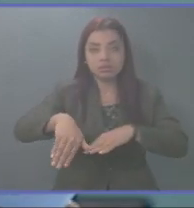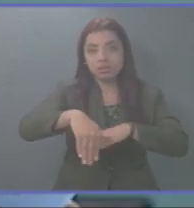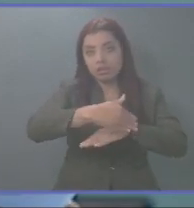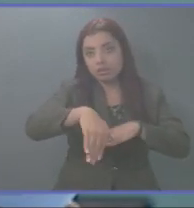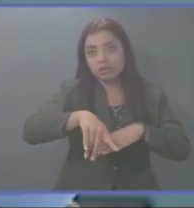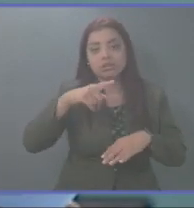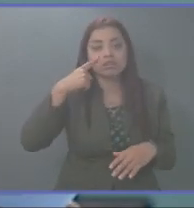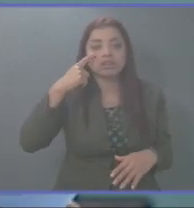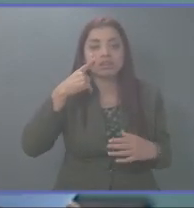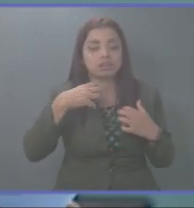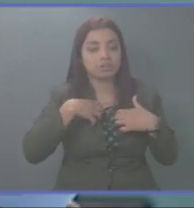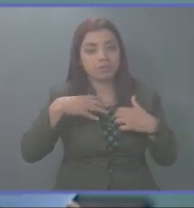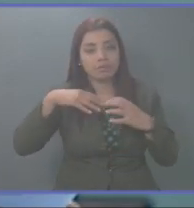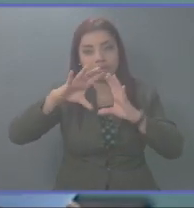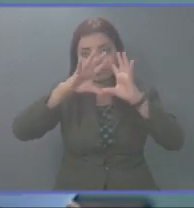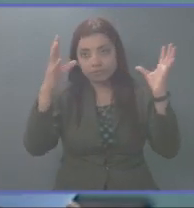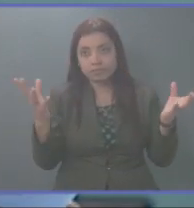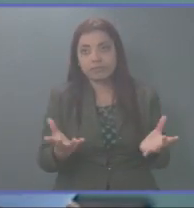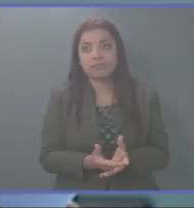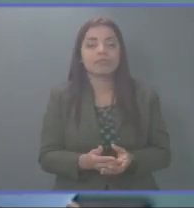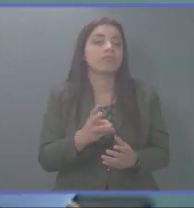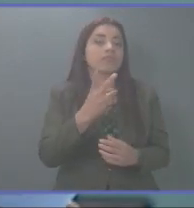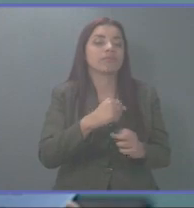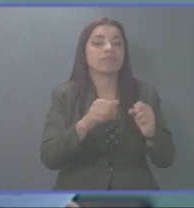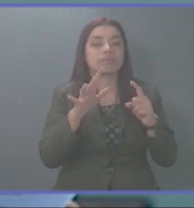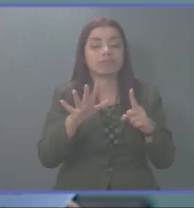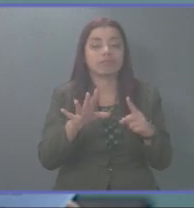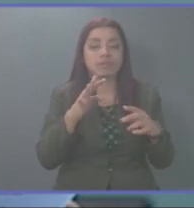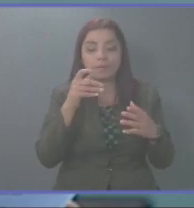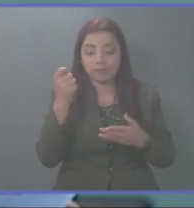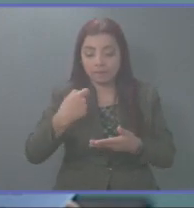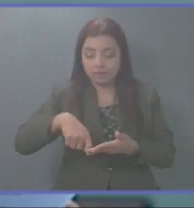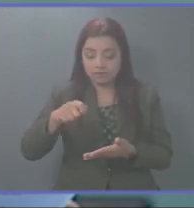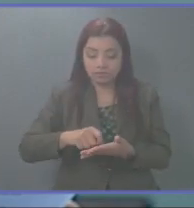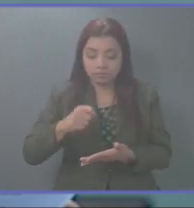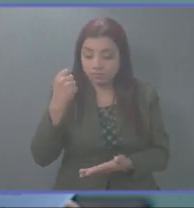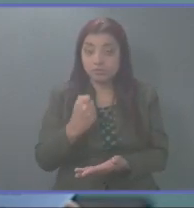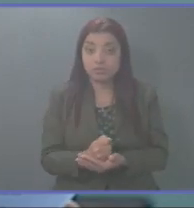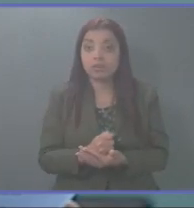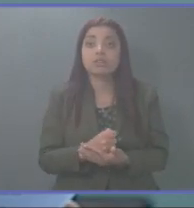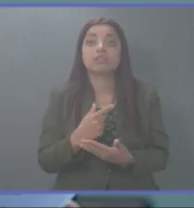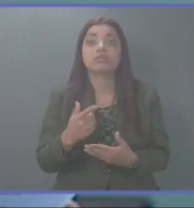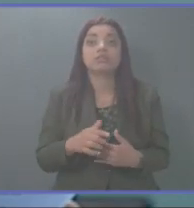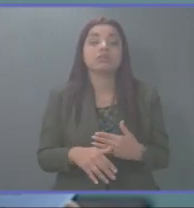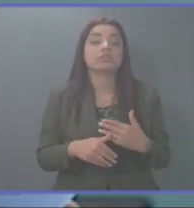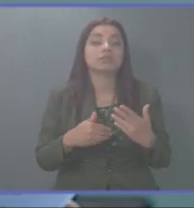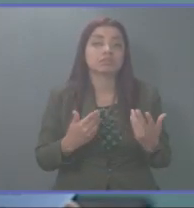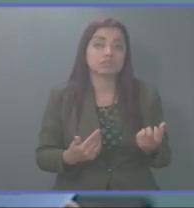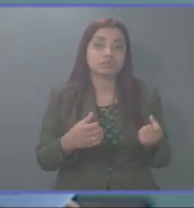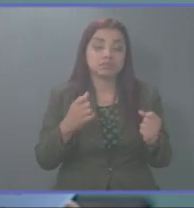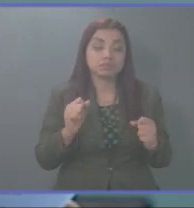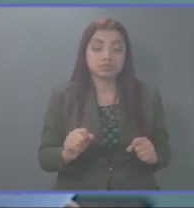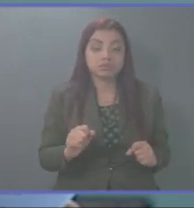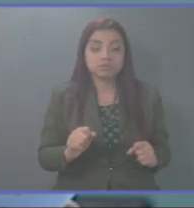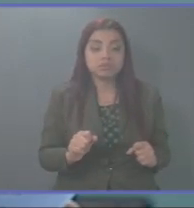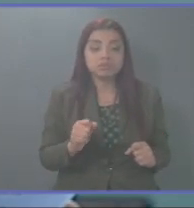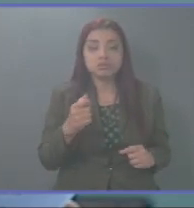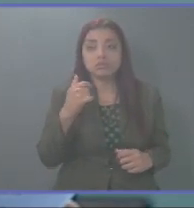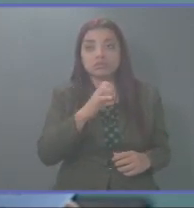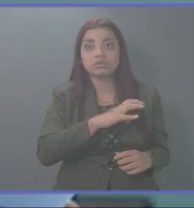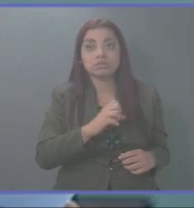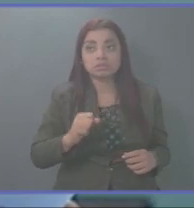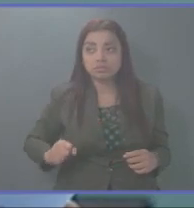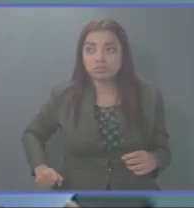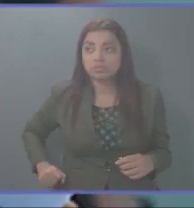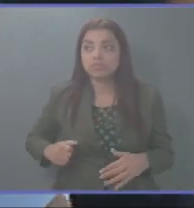5. Correo electrónico. 6. Declaración jurada que no ha adquirido otra nacionalidad que implique su renuncia a la salvadoreña y